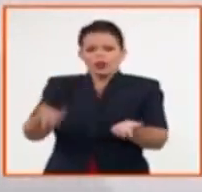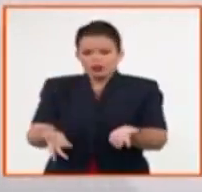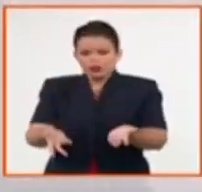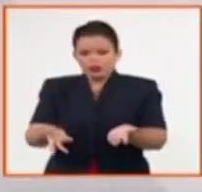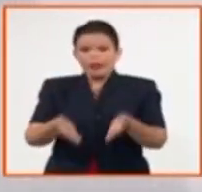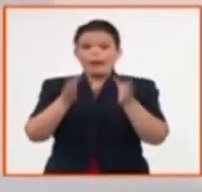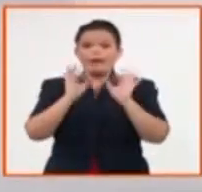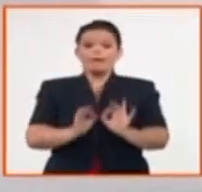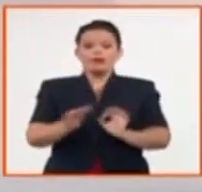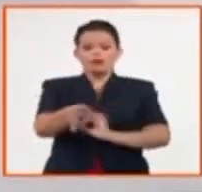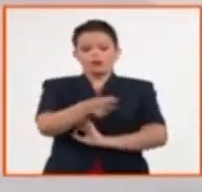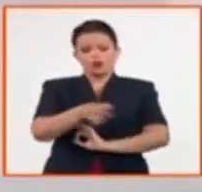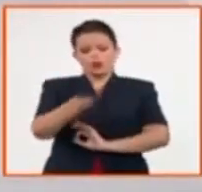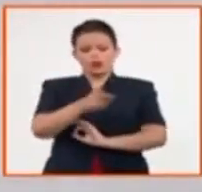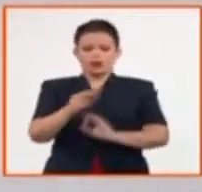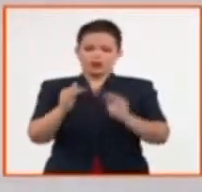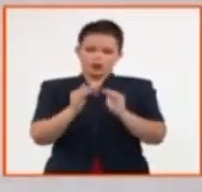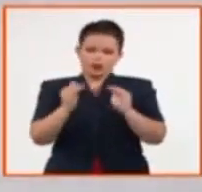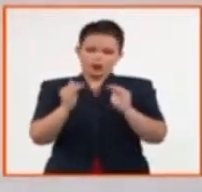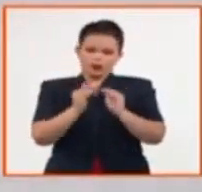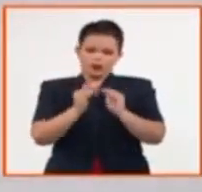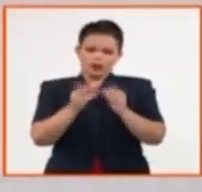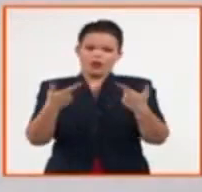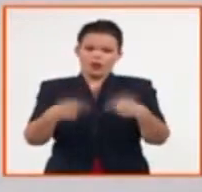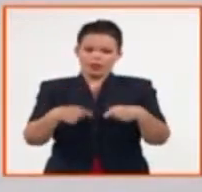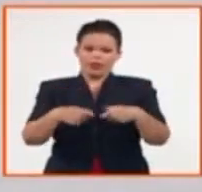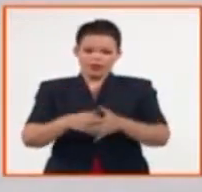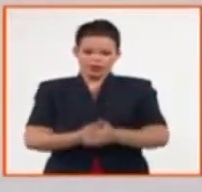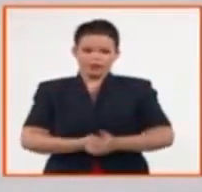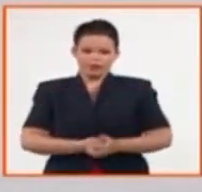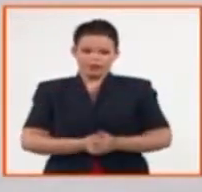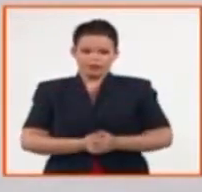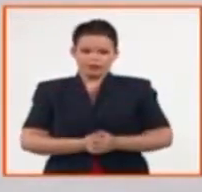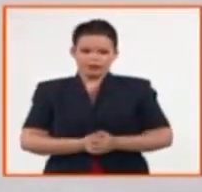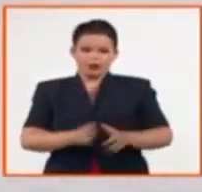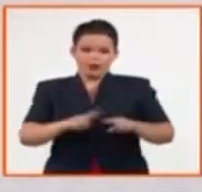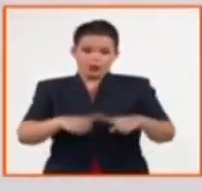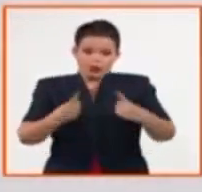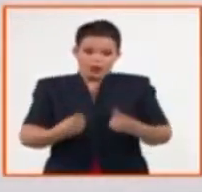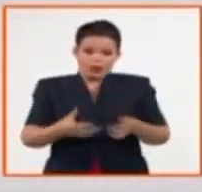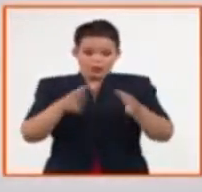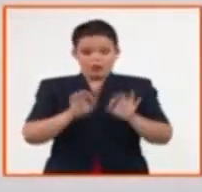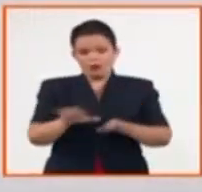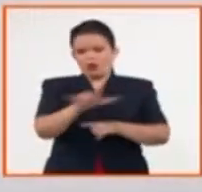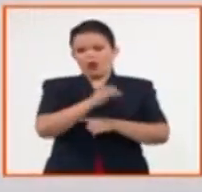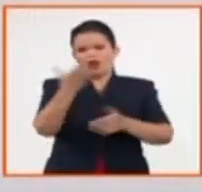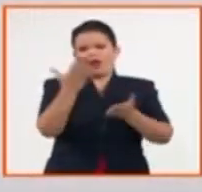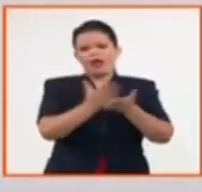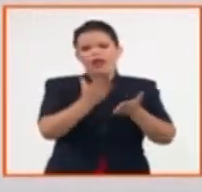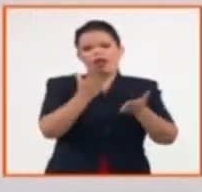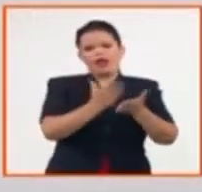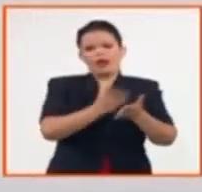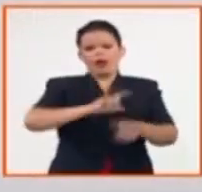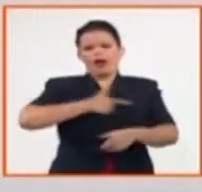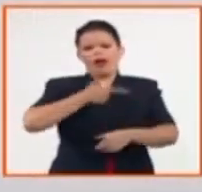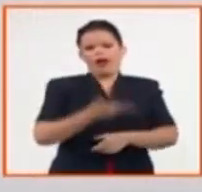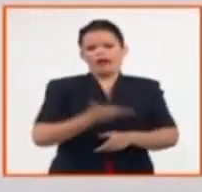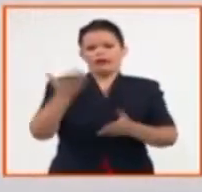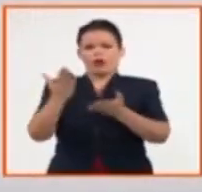provinciales, regionales y nacionales, los de las escuelas de arte, del deporte, de los IPVC, las escuelas